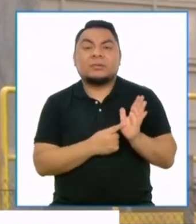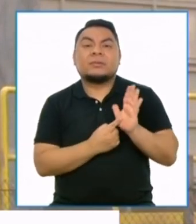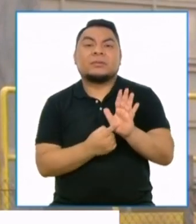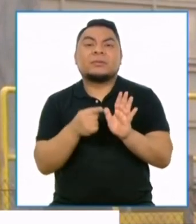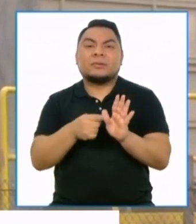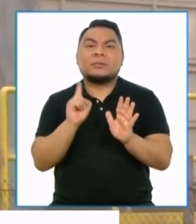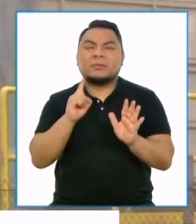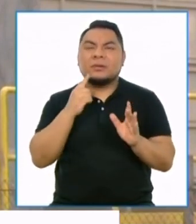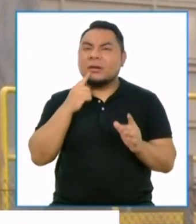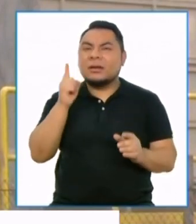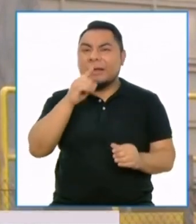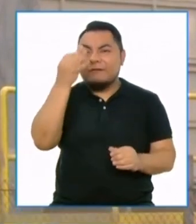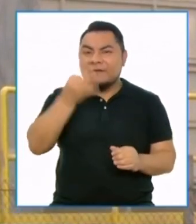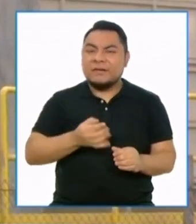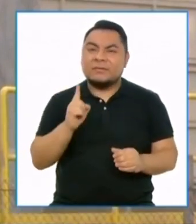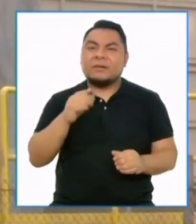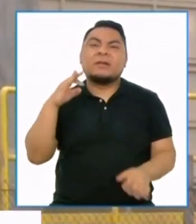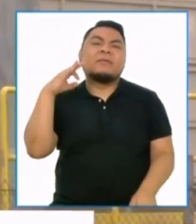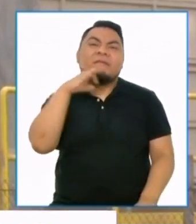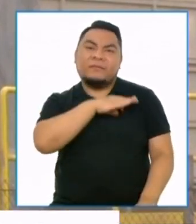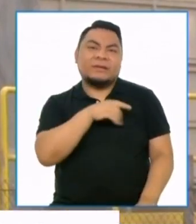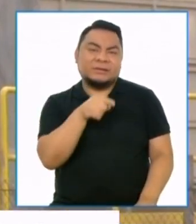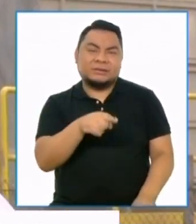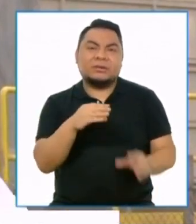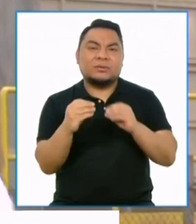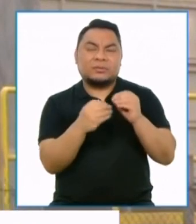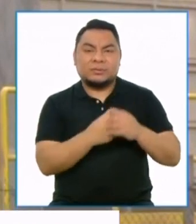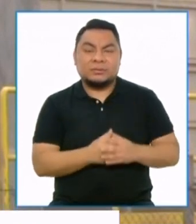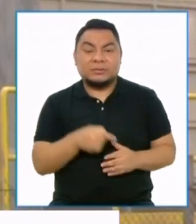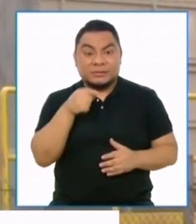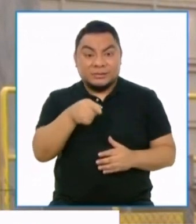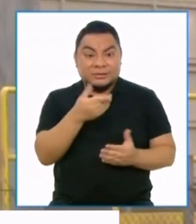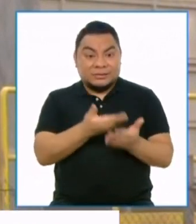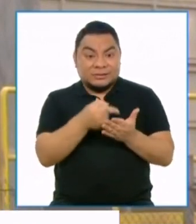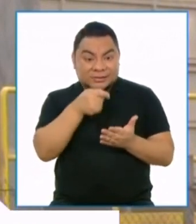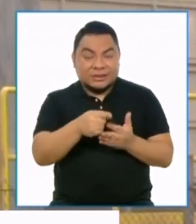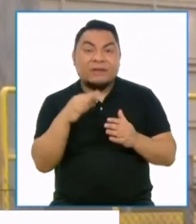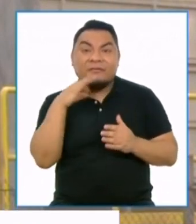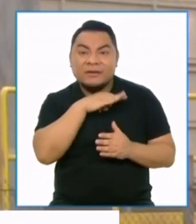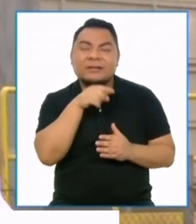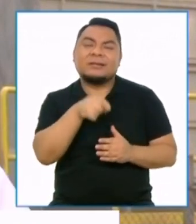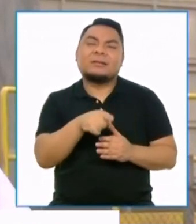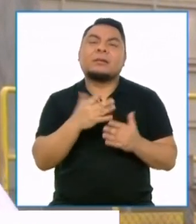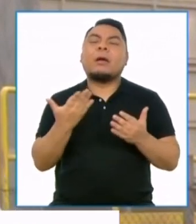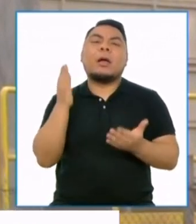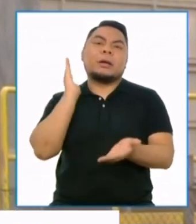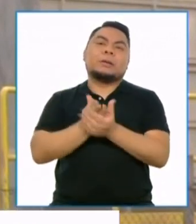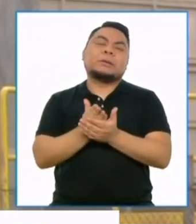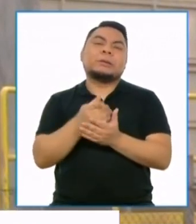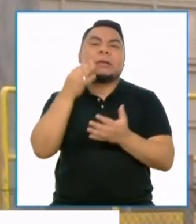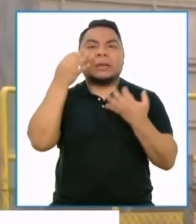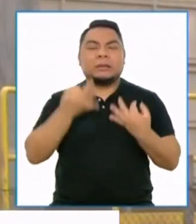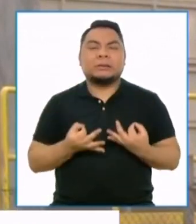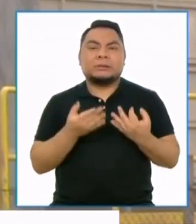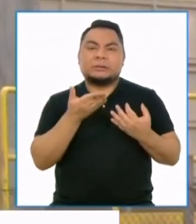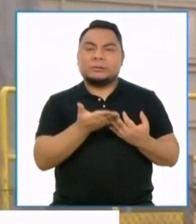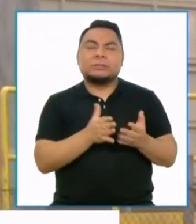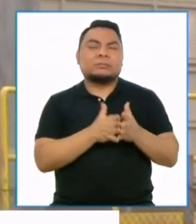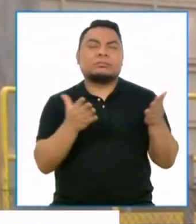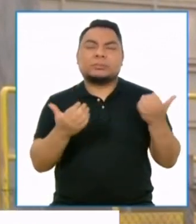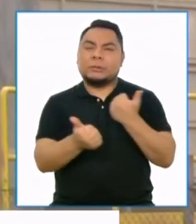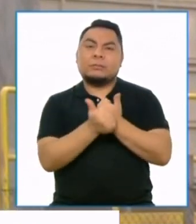esos audios se están tomando decisiones tan delicadas como la que hemos visto esta mañana. Esos audios, por